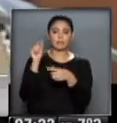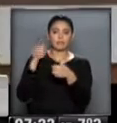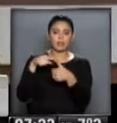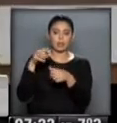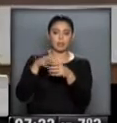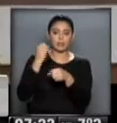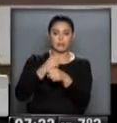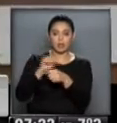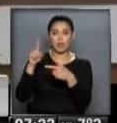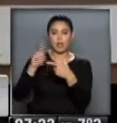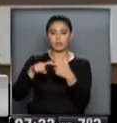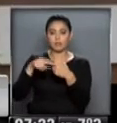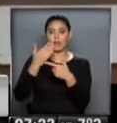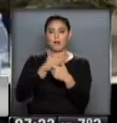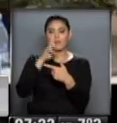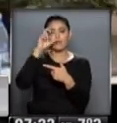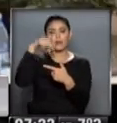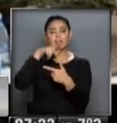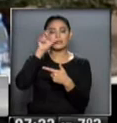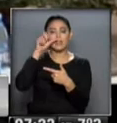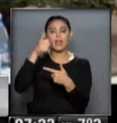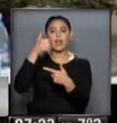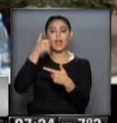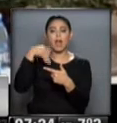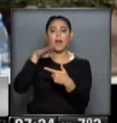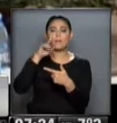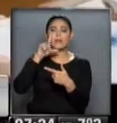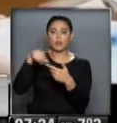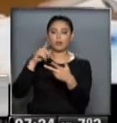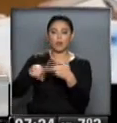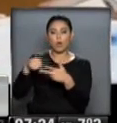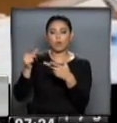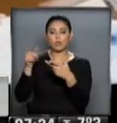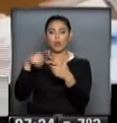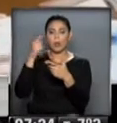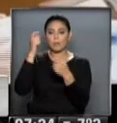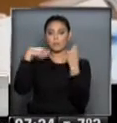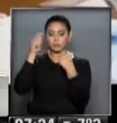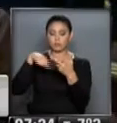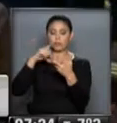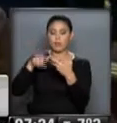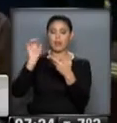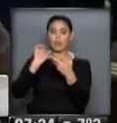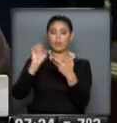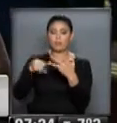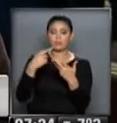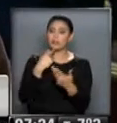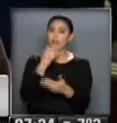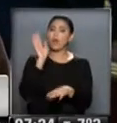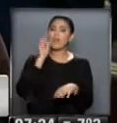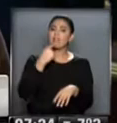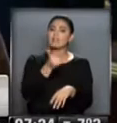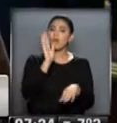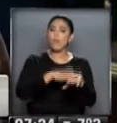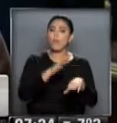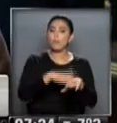Trabajadores, como el Frente Amplio, como Alianza País de Ecuador, como el MAS de Bolivia, y entonces también culpar a los gobiernos progresistas por